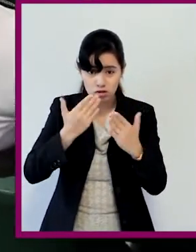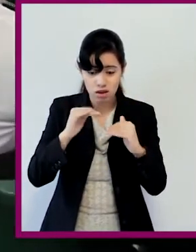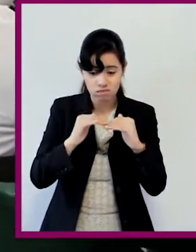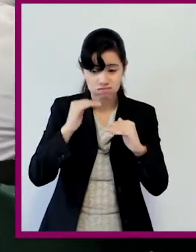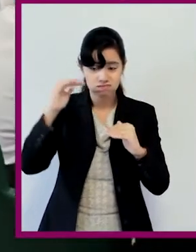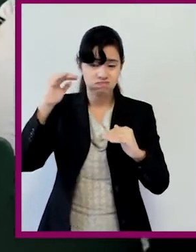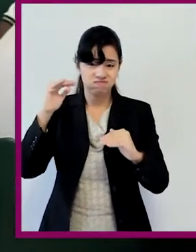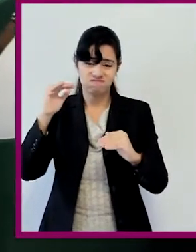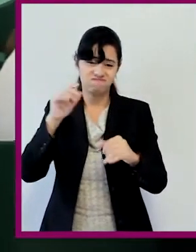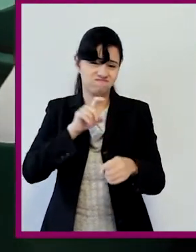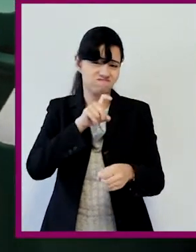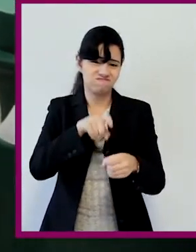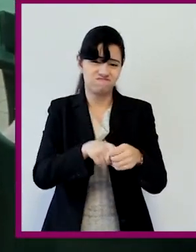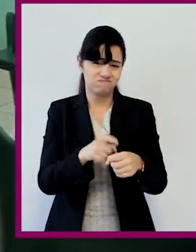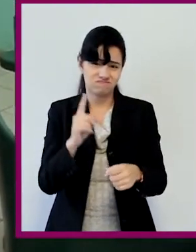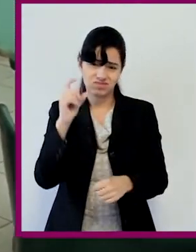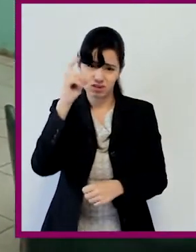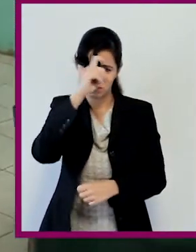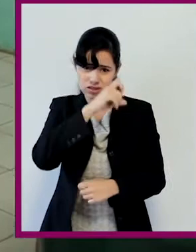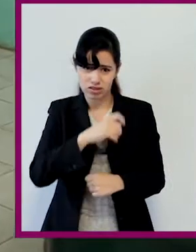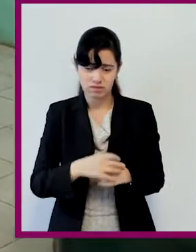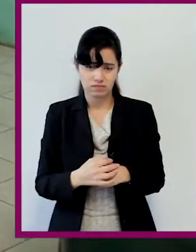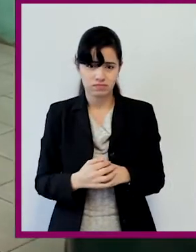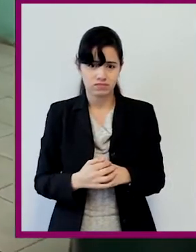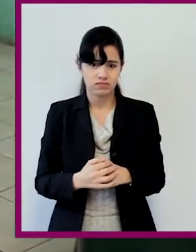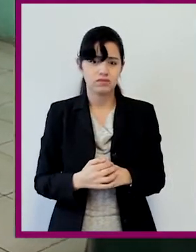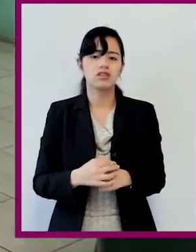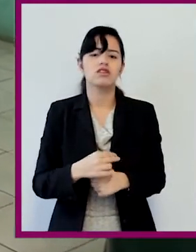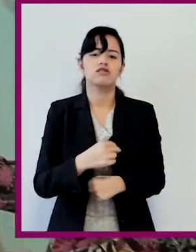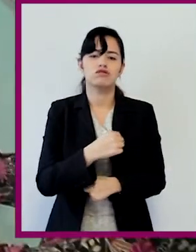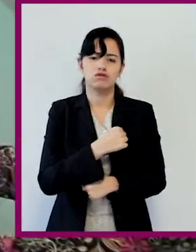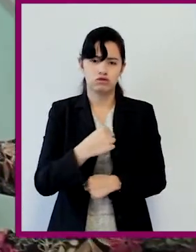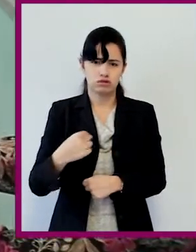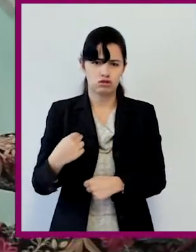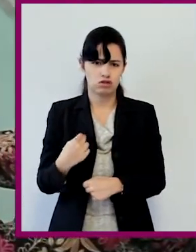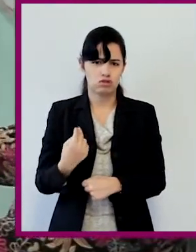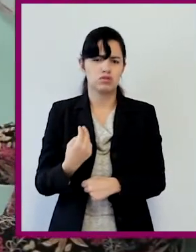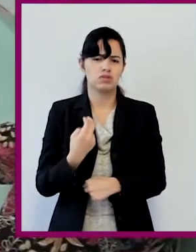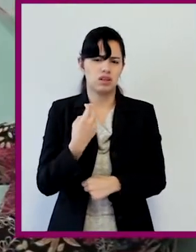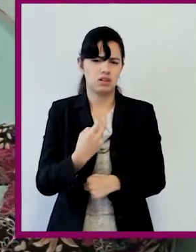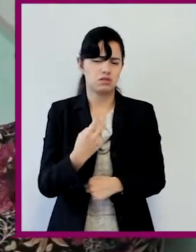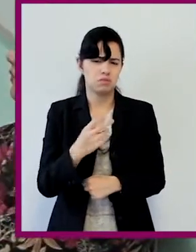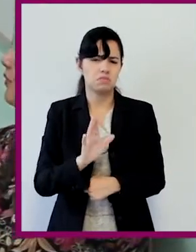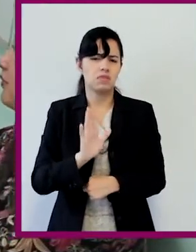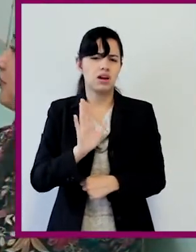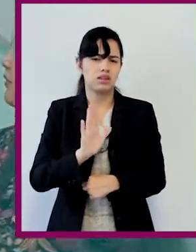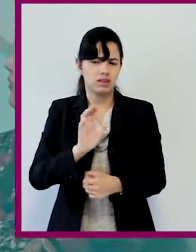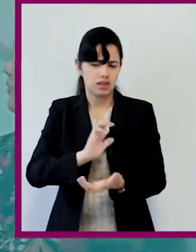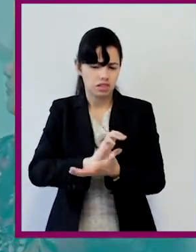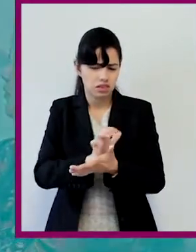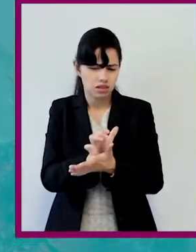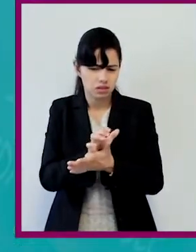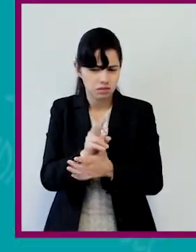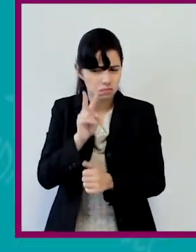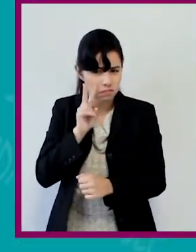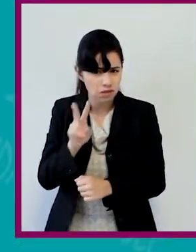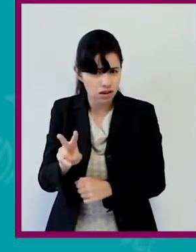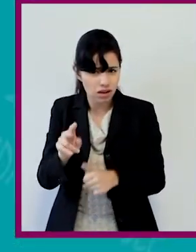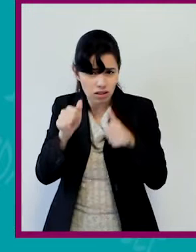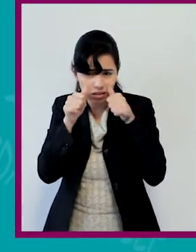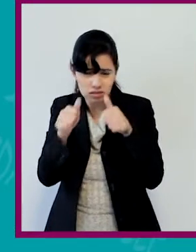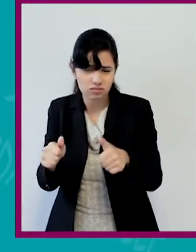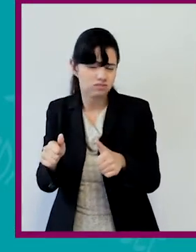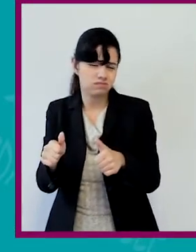decimos, vivimos y naturalizamos una serie de discriminaciones que menoscaban el acceso a